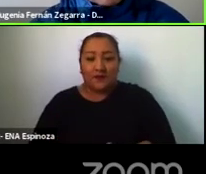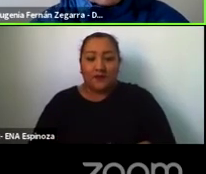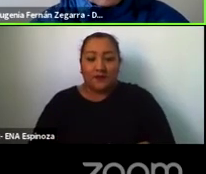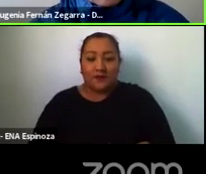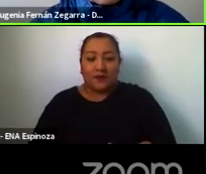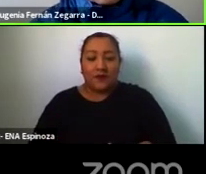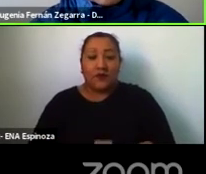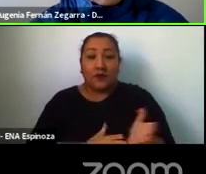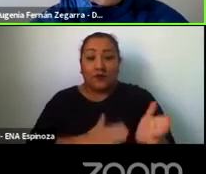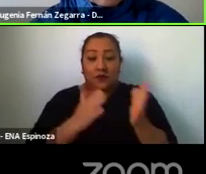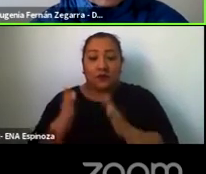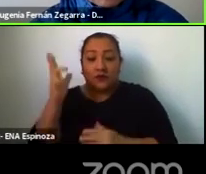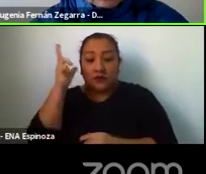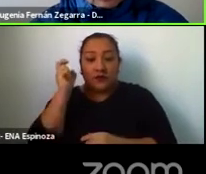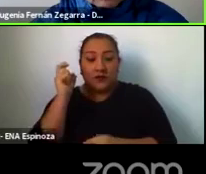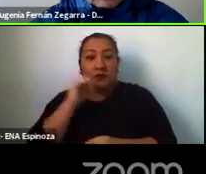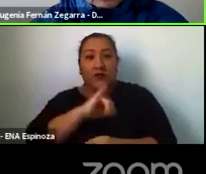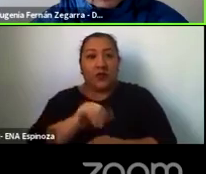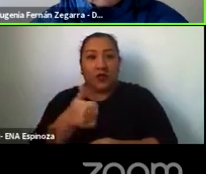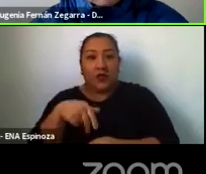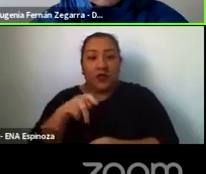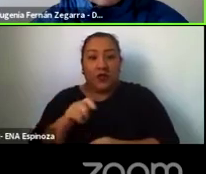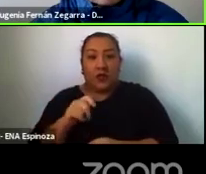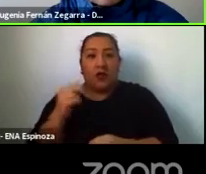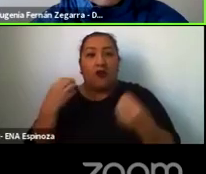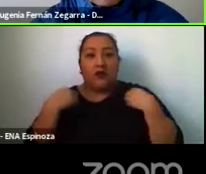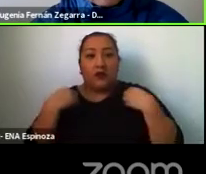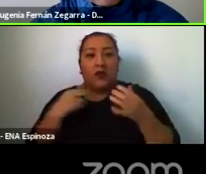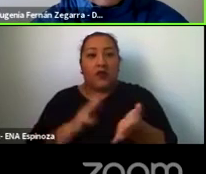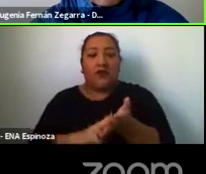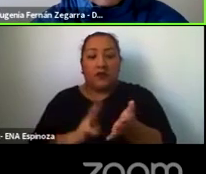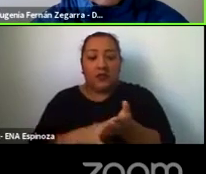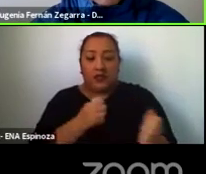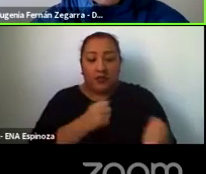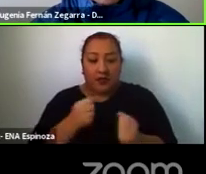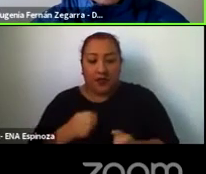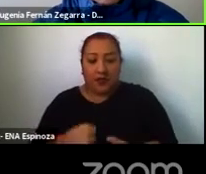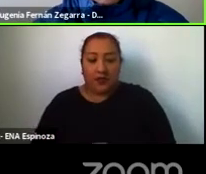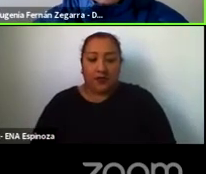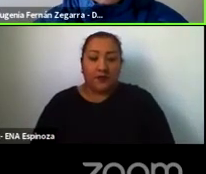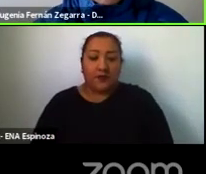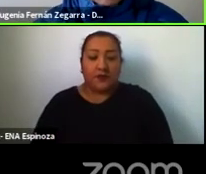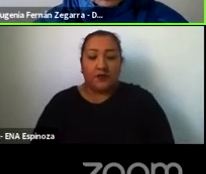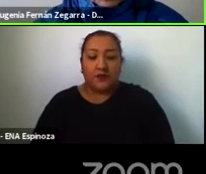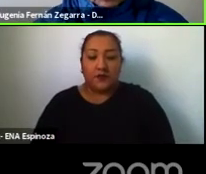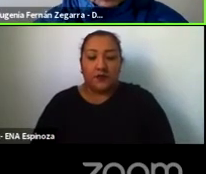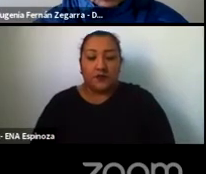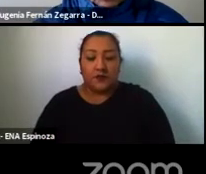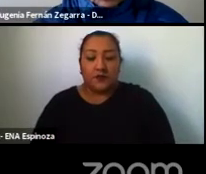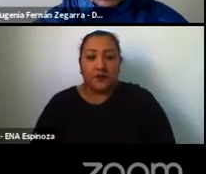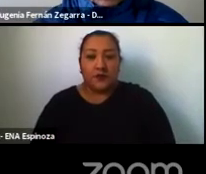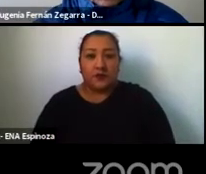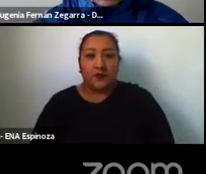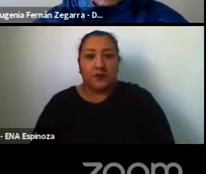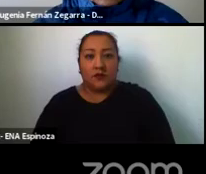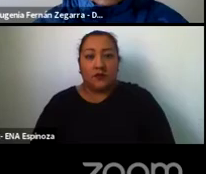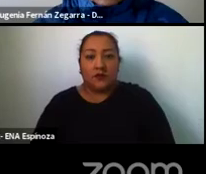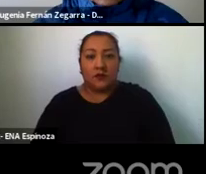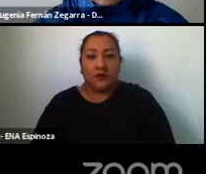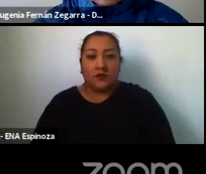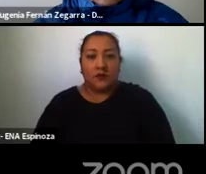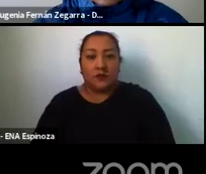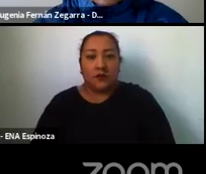por favor, a escuchar a la doctora Janet Álvarez de la Oficina Defensorial de San Martín. Gracias, doctora. Con respecto a